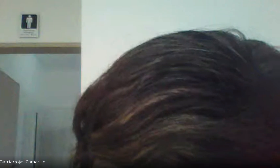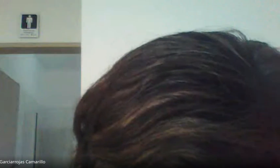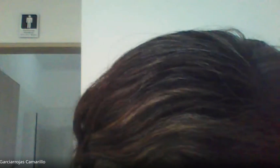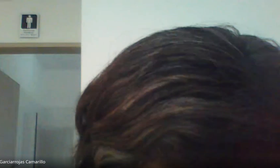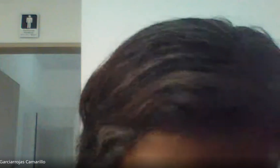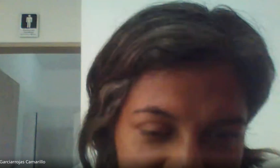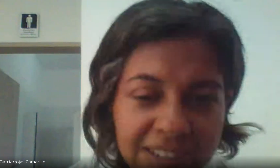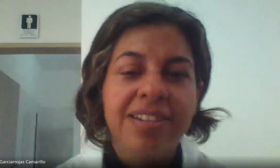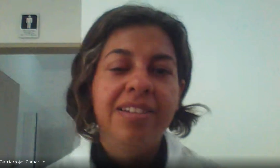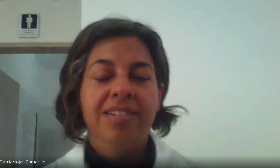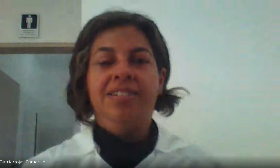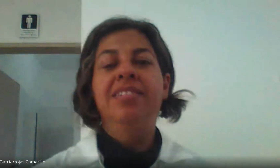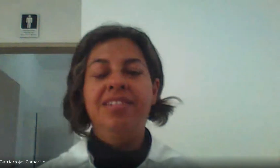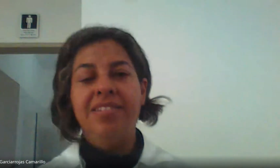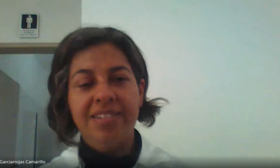Enterada, gracias.